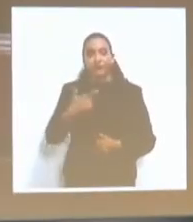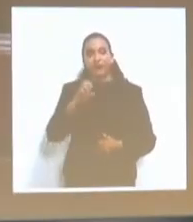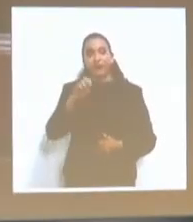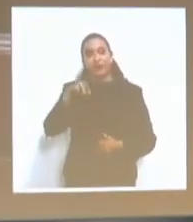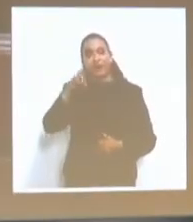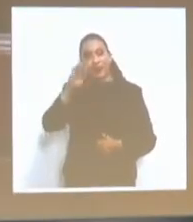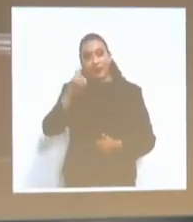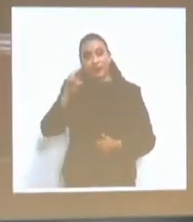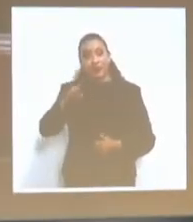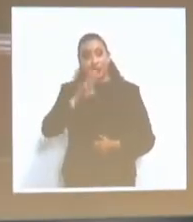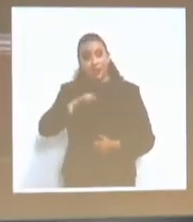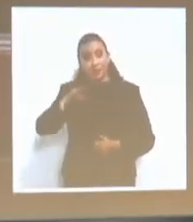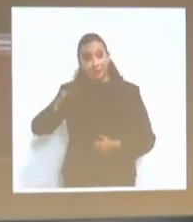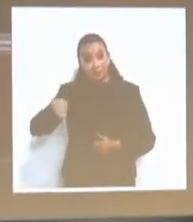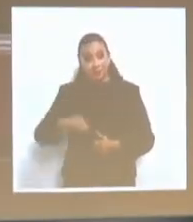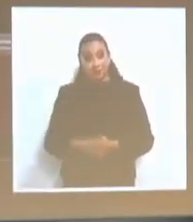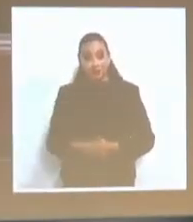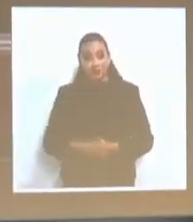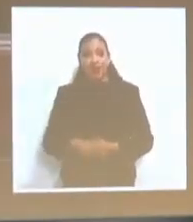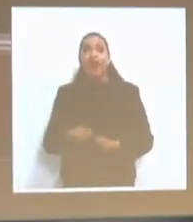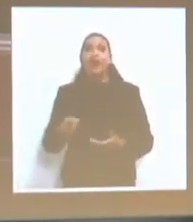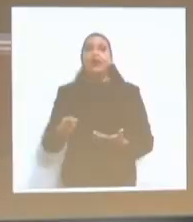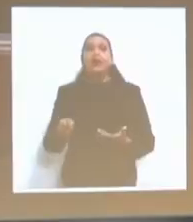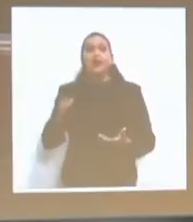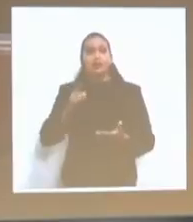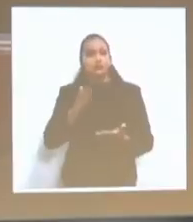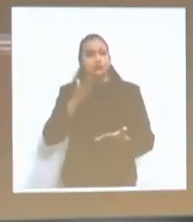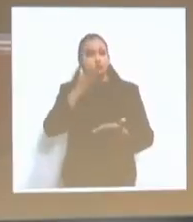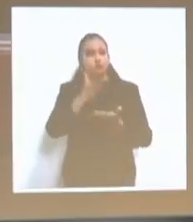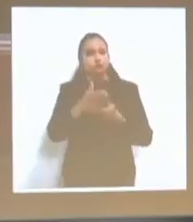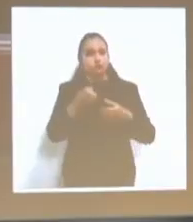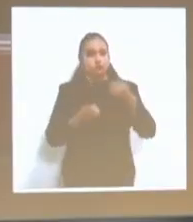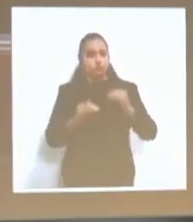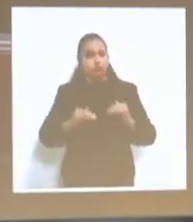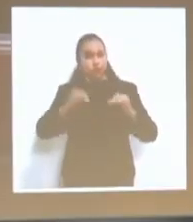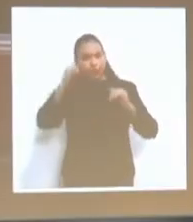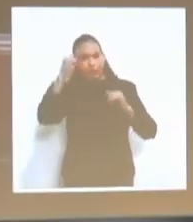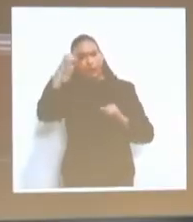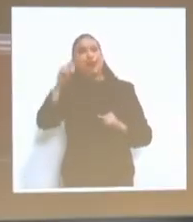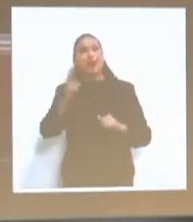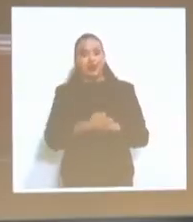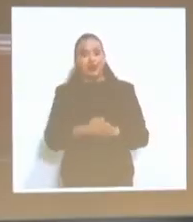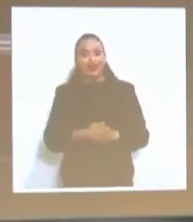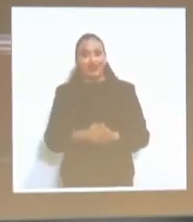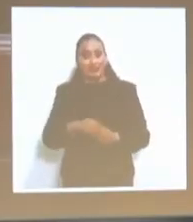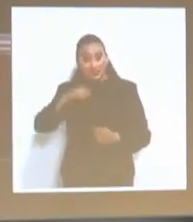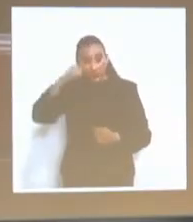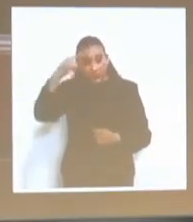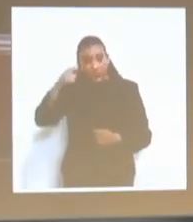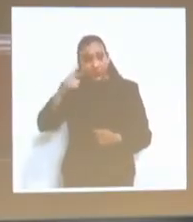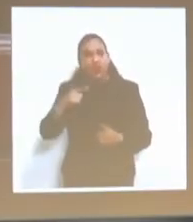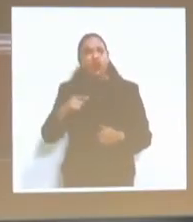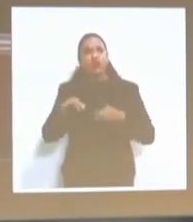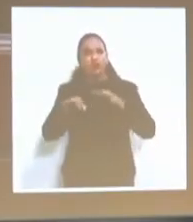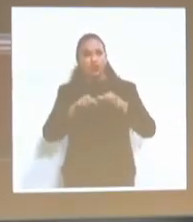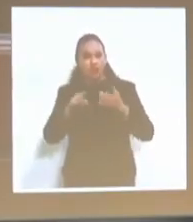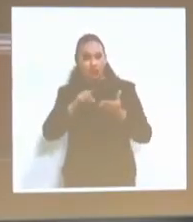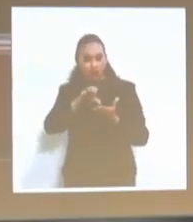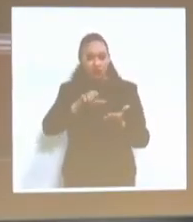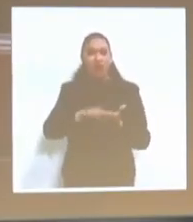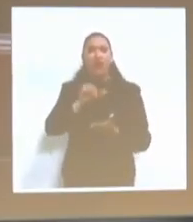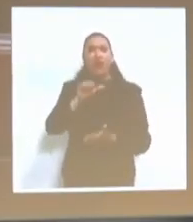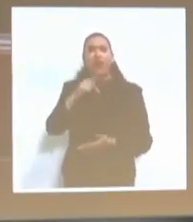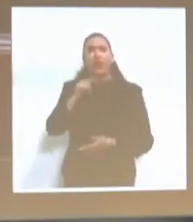una dictadura. Y quienes no tenemos esa formación jurídica, podemos terminar creyendo que ese saber especializado es